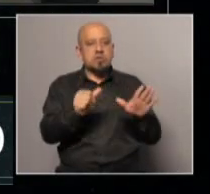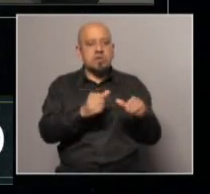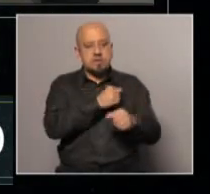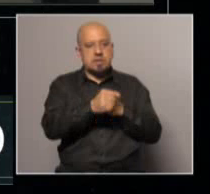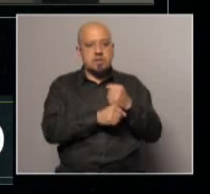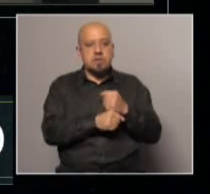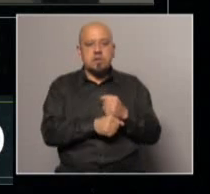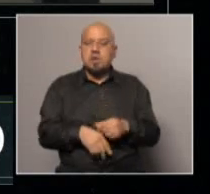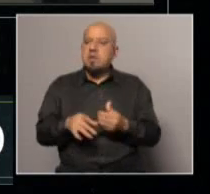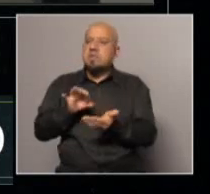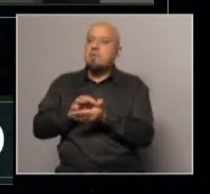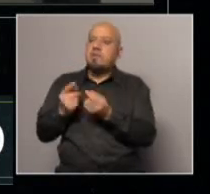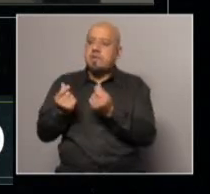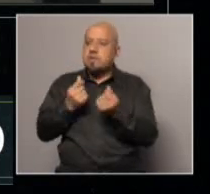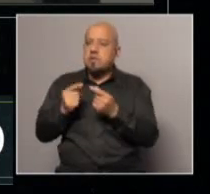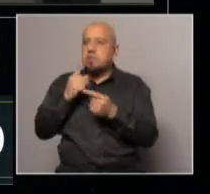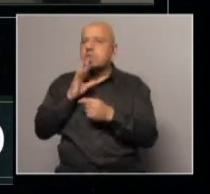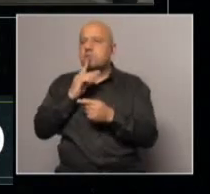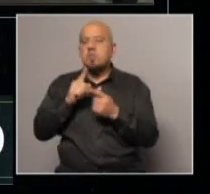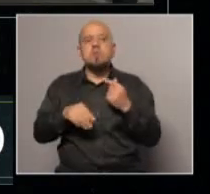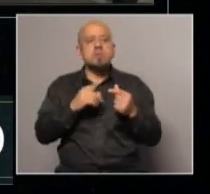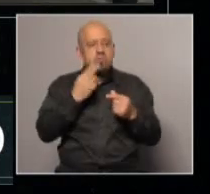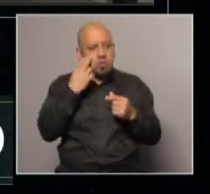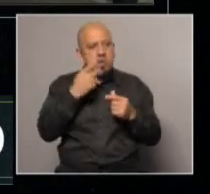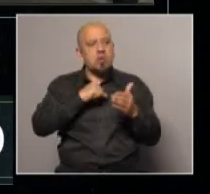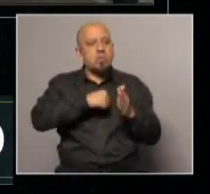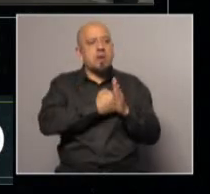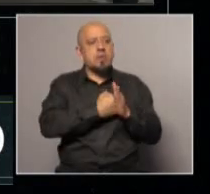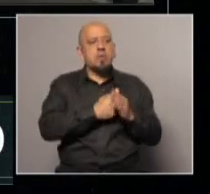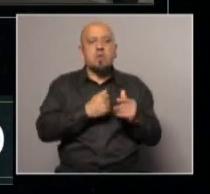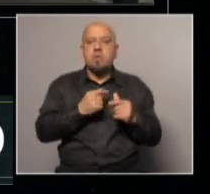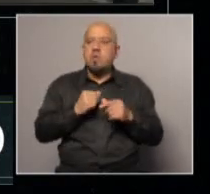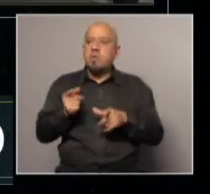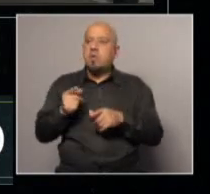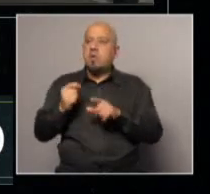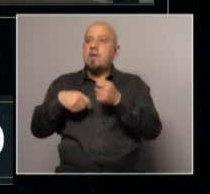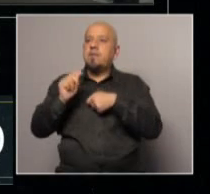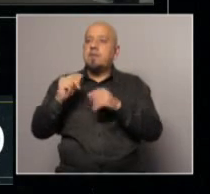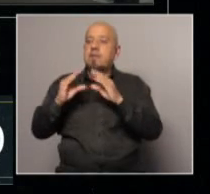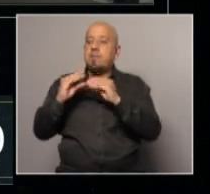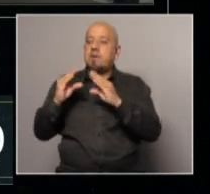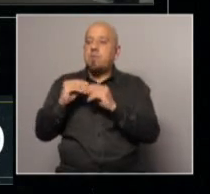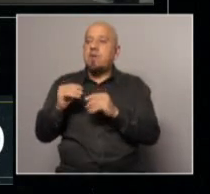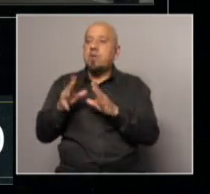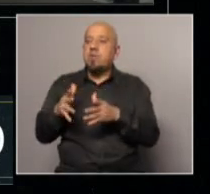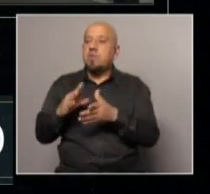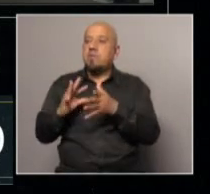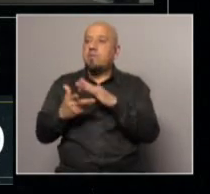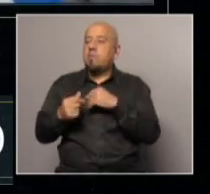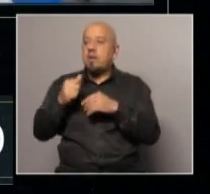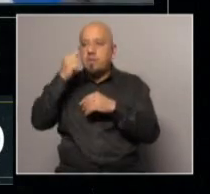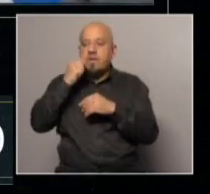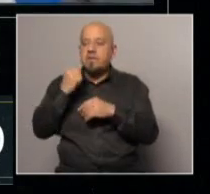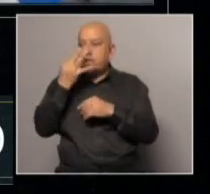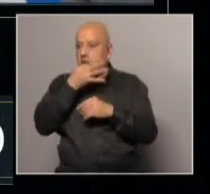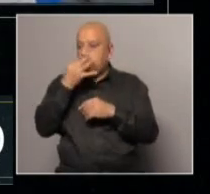sistema financiero es porque por el problema de Estados Unidos? De los bancos, exactamente. Entonces, los bancos toman el dinero de la venta de la marihuana como si fuera narcotráfico, por decirlo de alguna